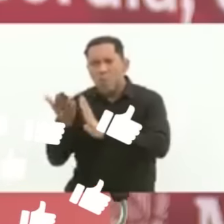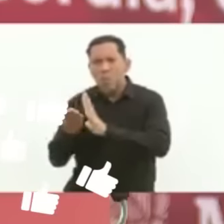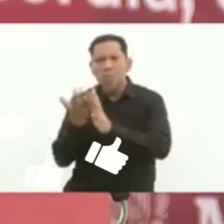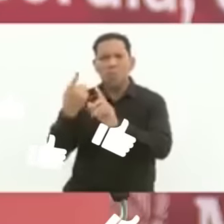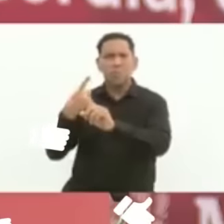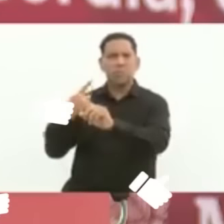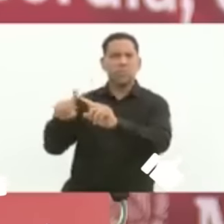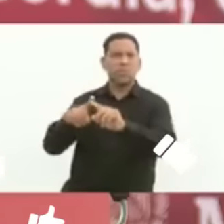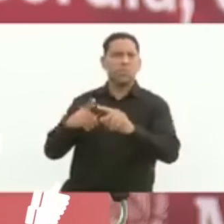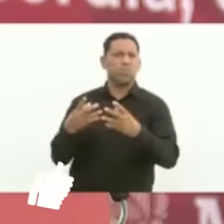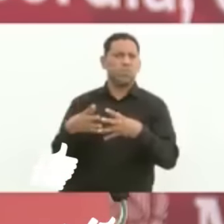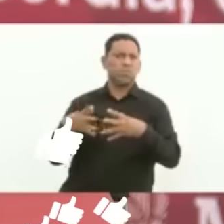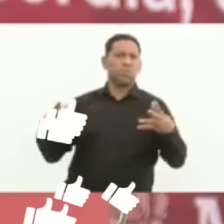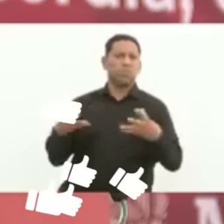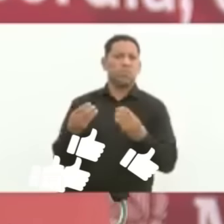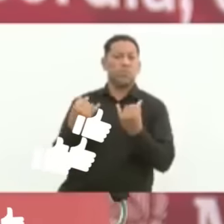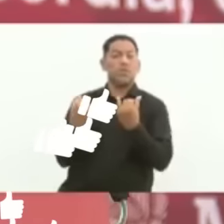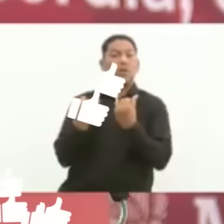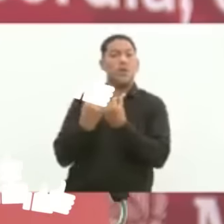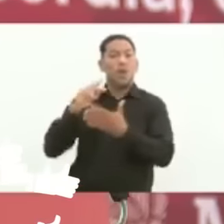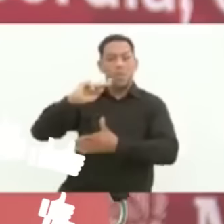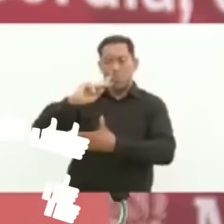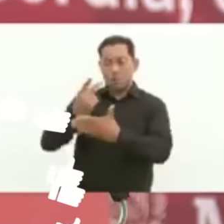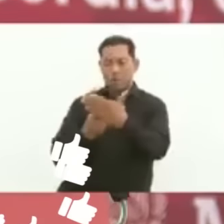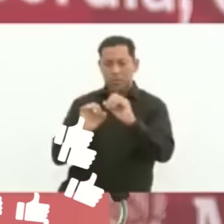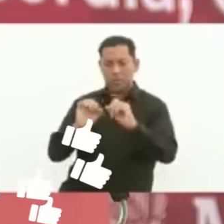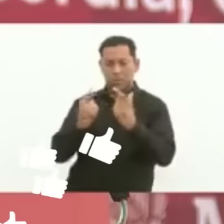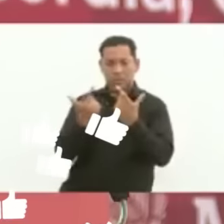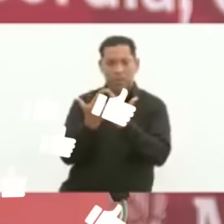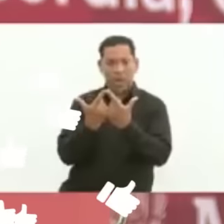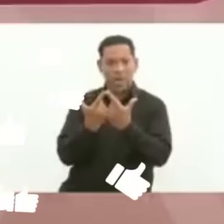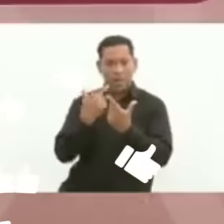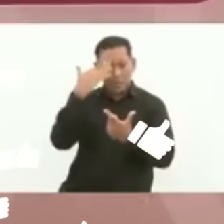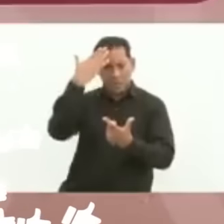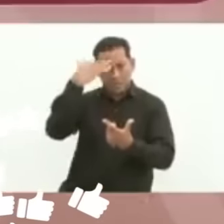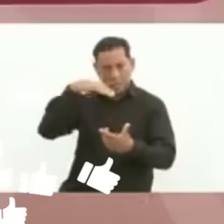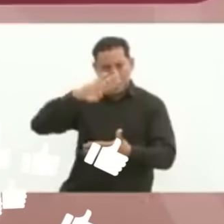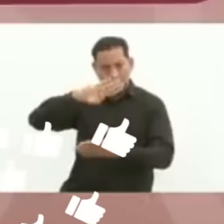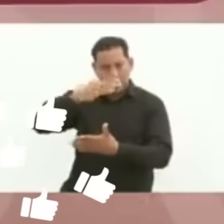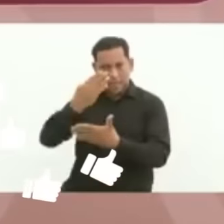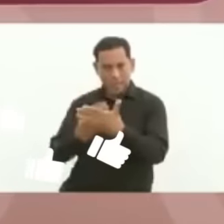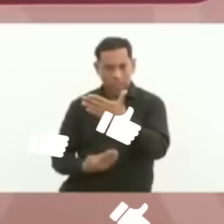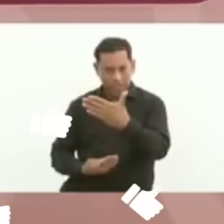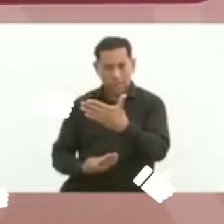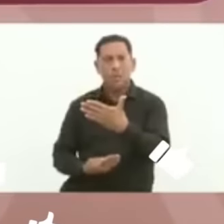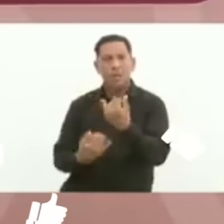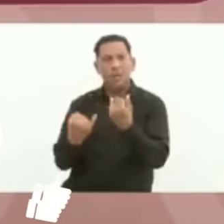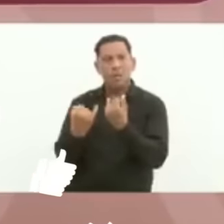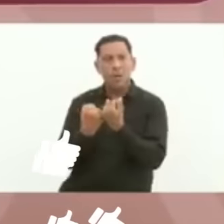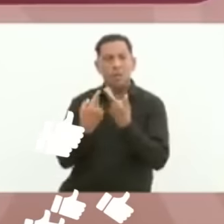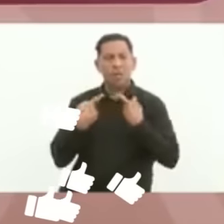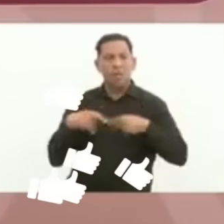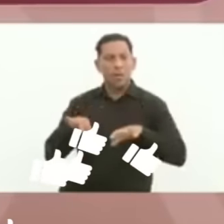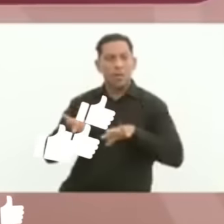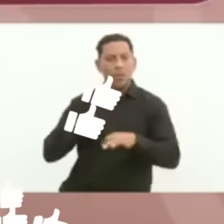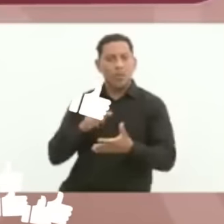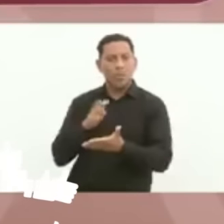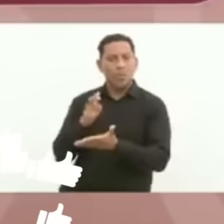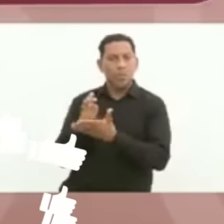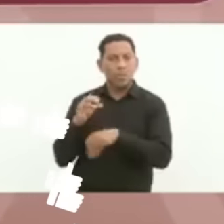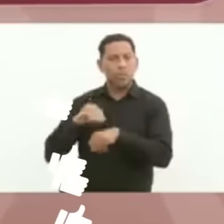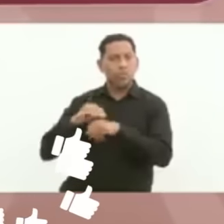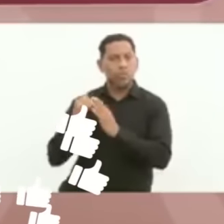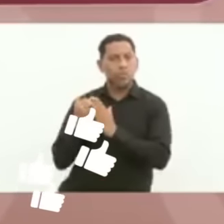y al mismo tiempo los programas sociales los programas de bienestar ha subido el salario mínimo es decir ha